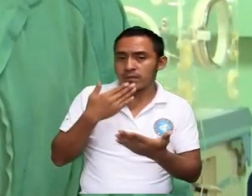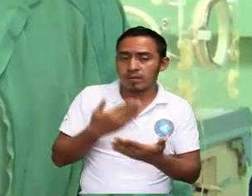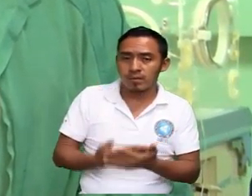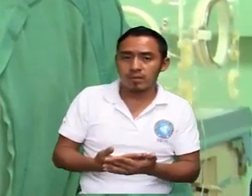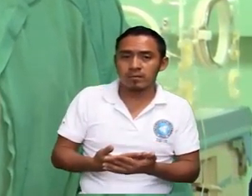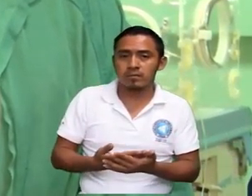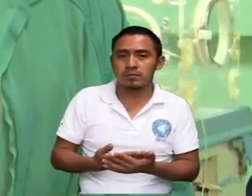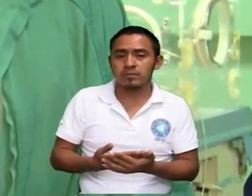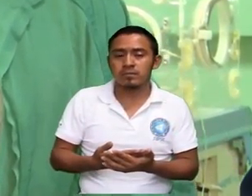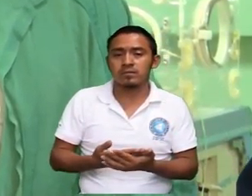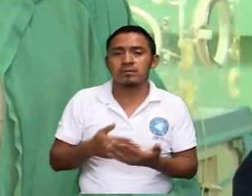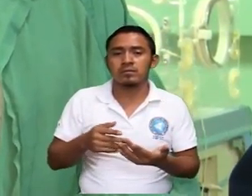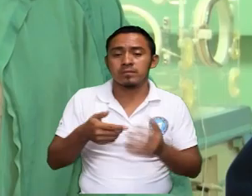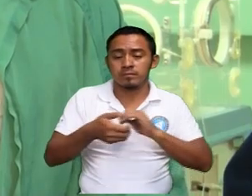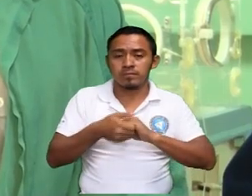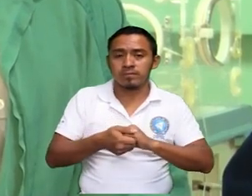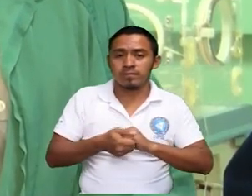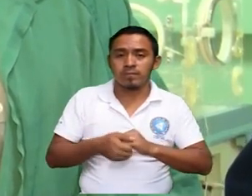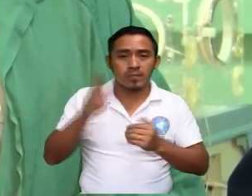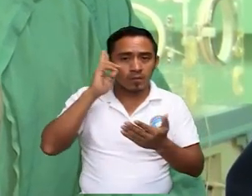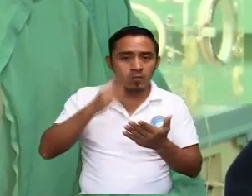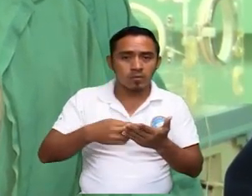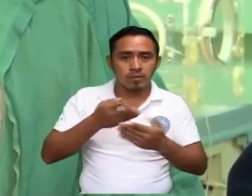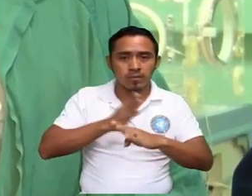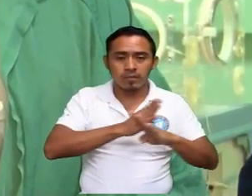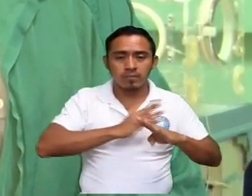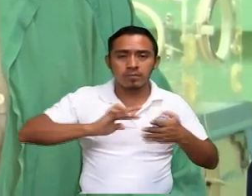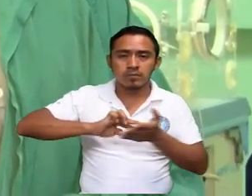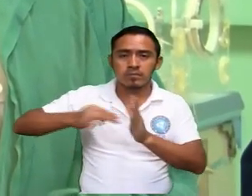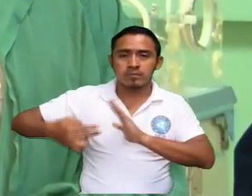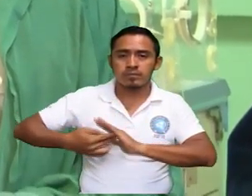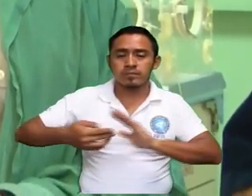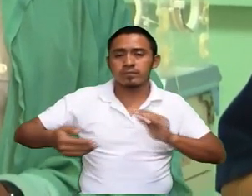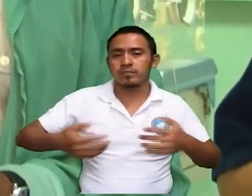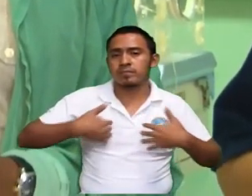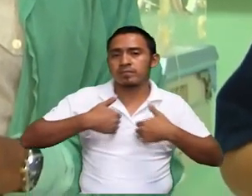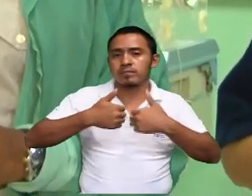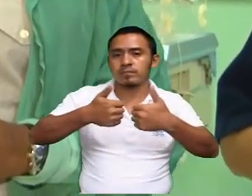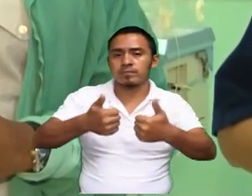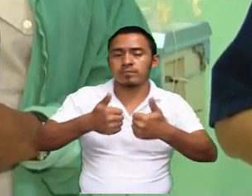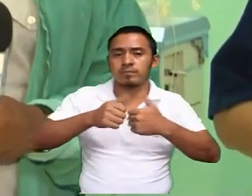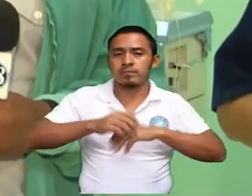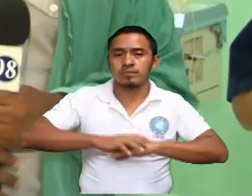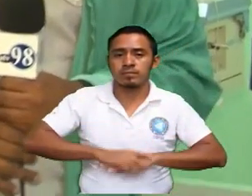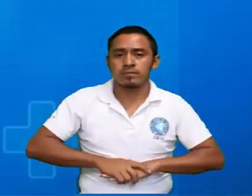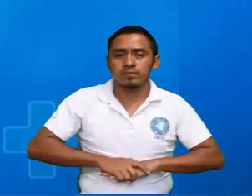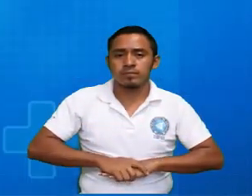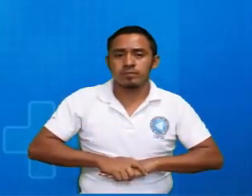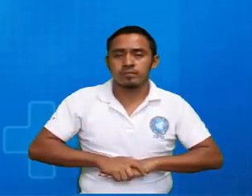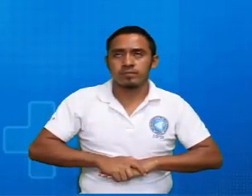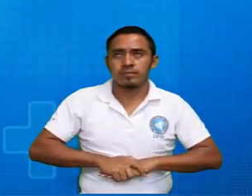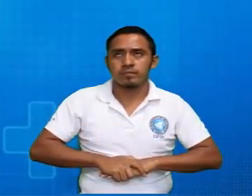su sintonía, amigos televidentes. Recuerde que prevenir también es salud.